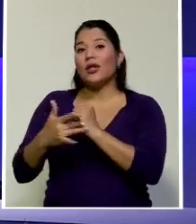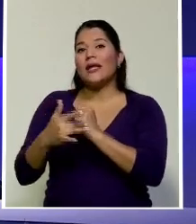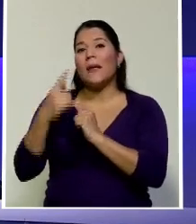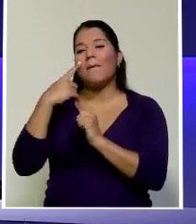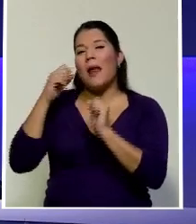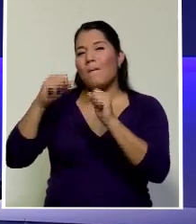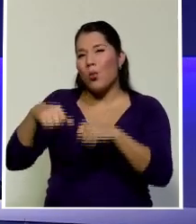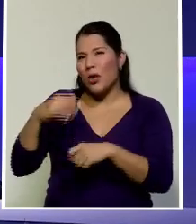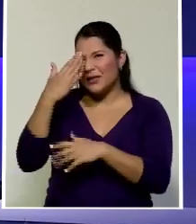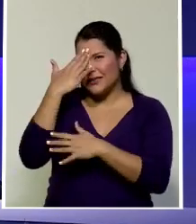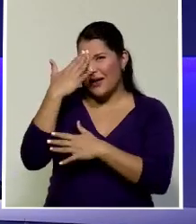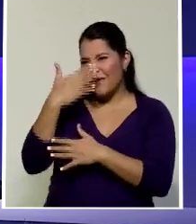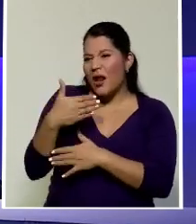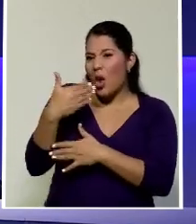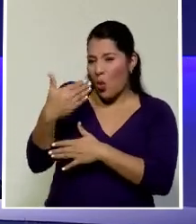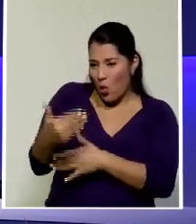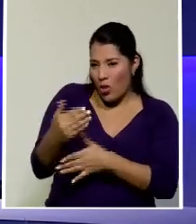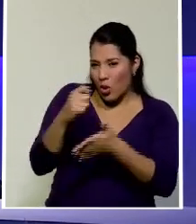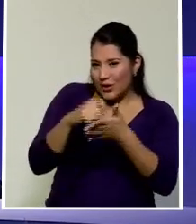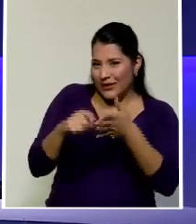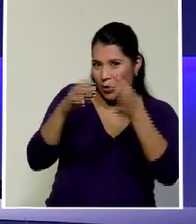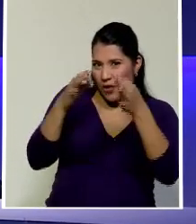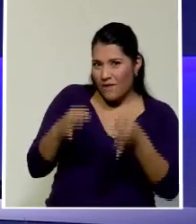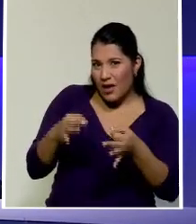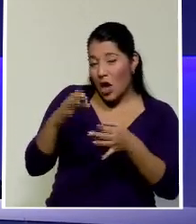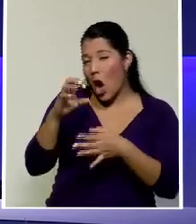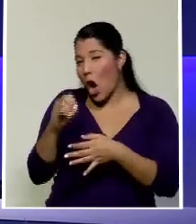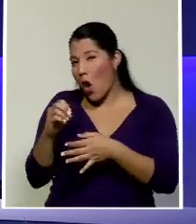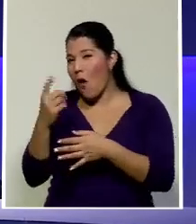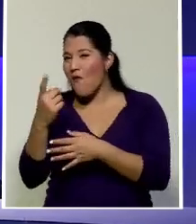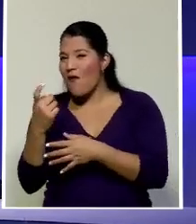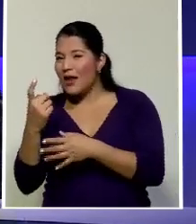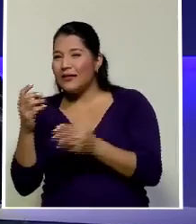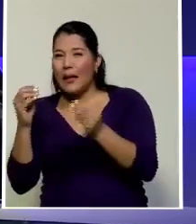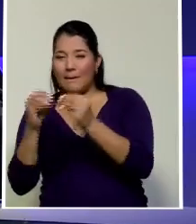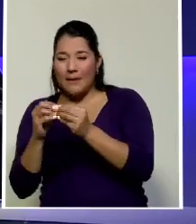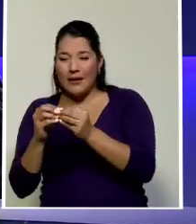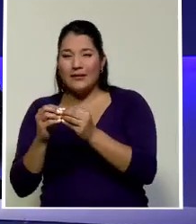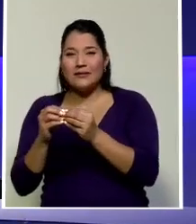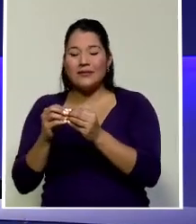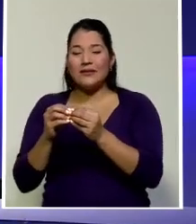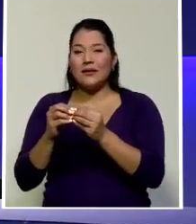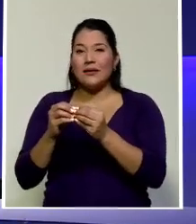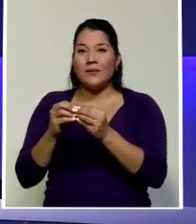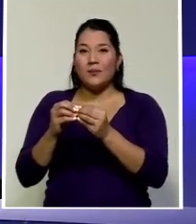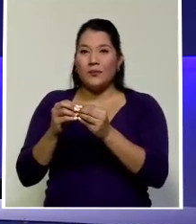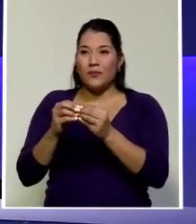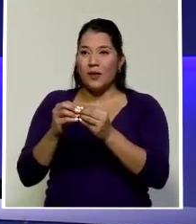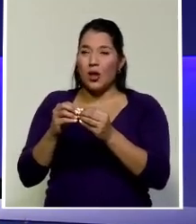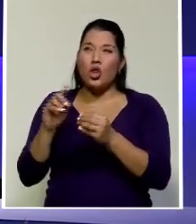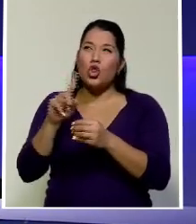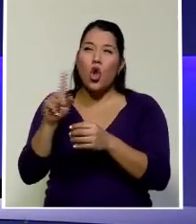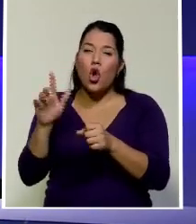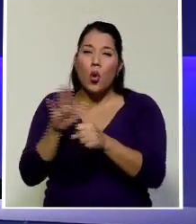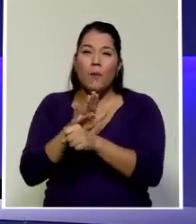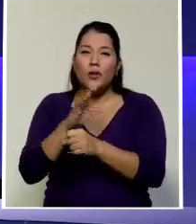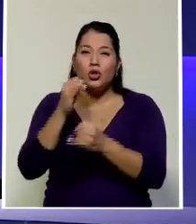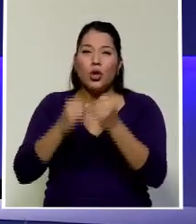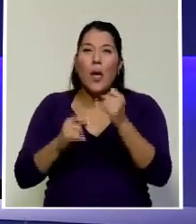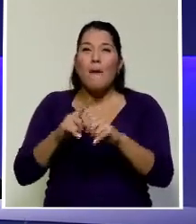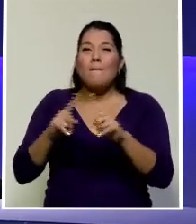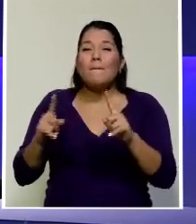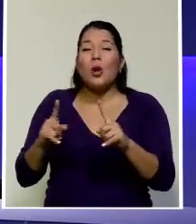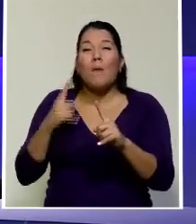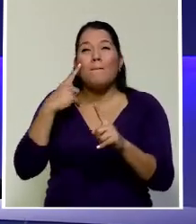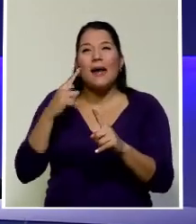lo suficientemente tenso un texto para que se considere más terminado que antes, ¿no? O sea, completamente terminado no, pero para que se considere más